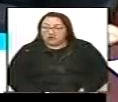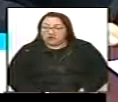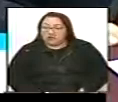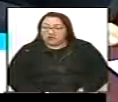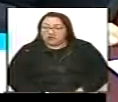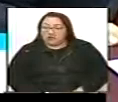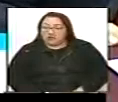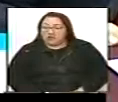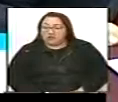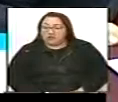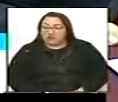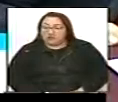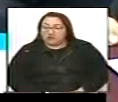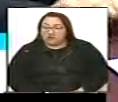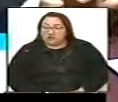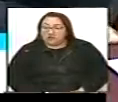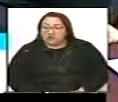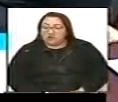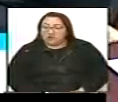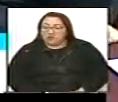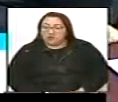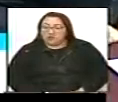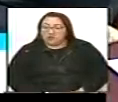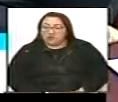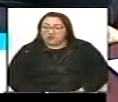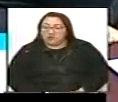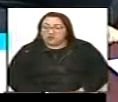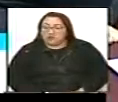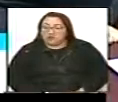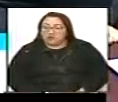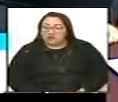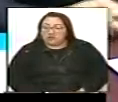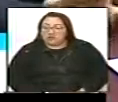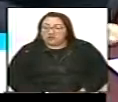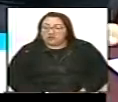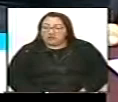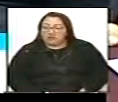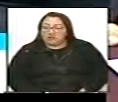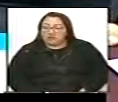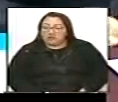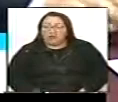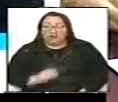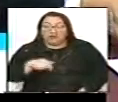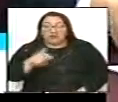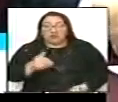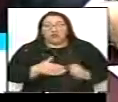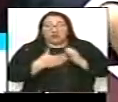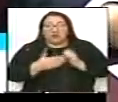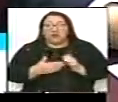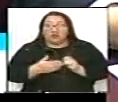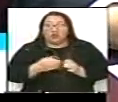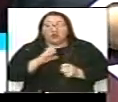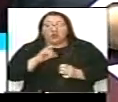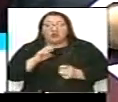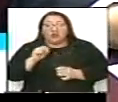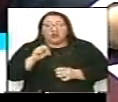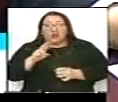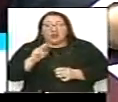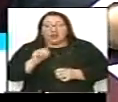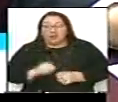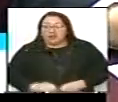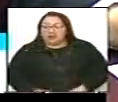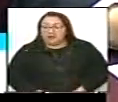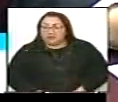Entonces, por otro lado, quiero decirles que si bien es cierto que se han presentado cuestiones previas, uno